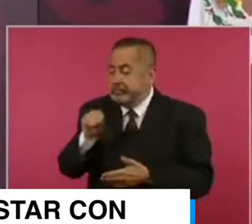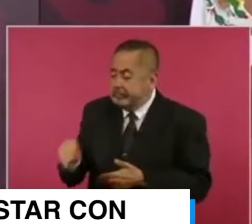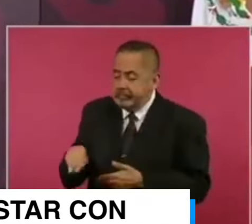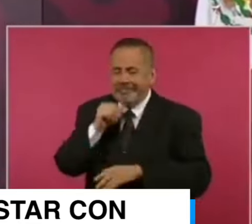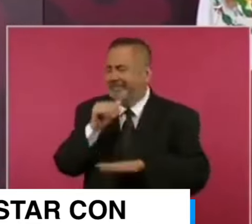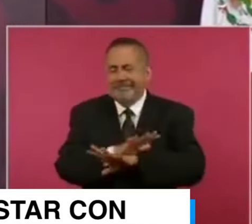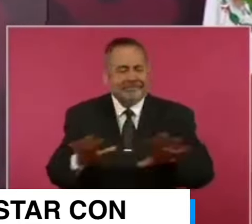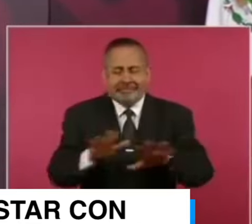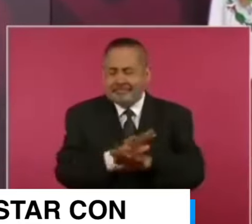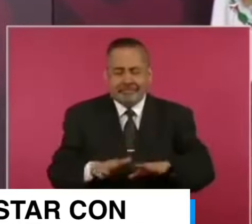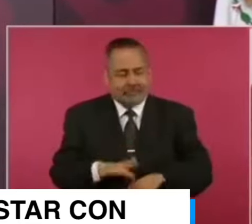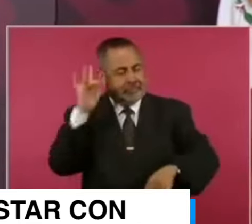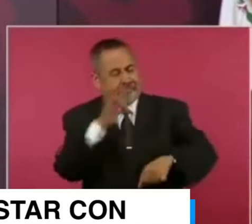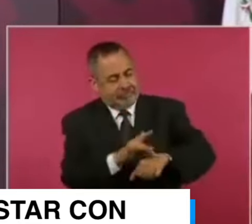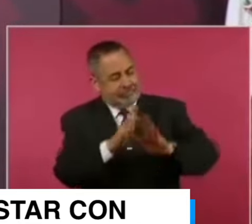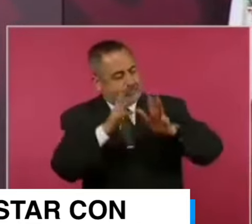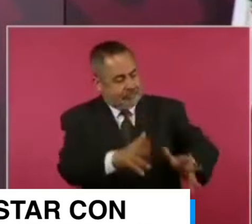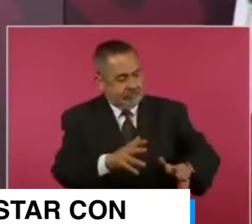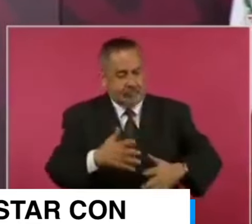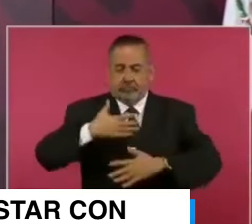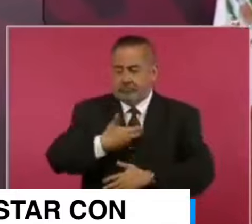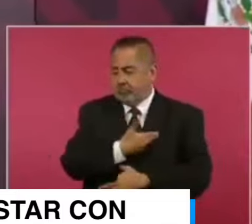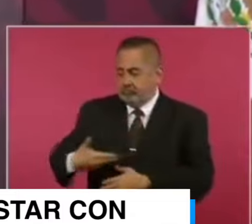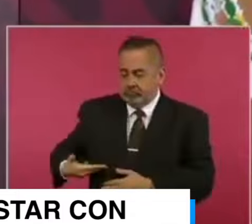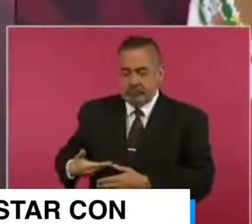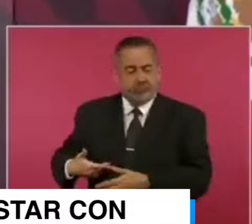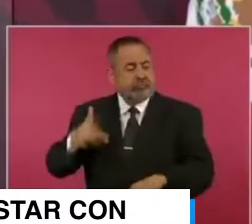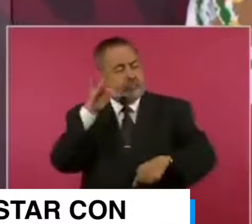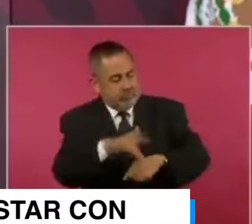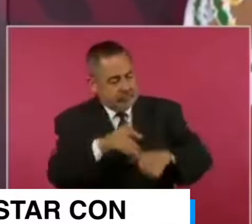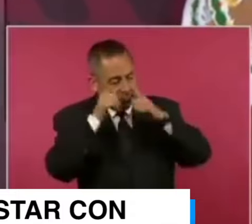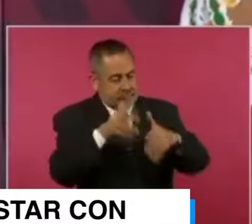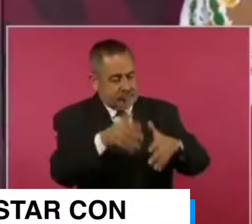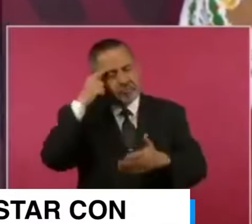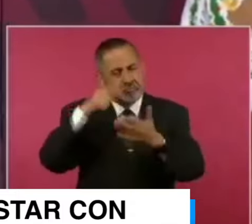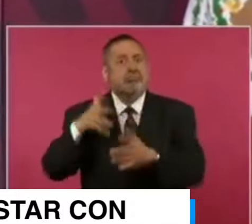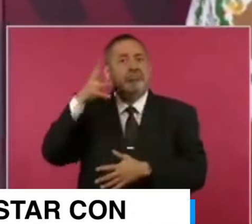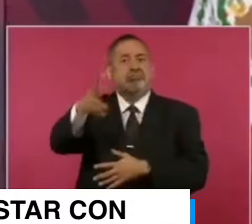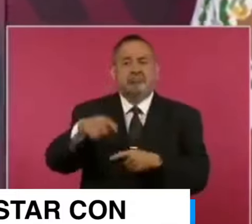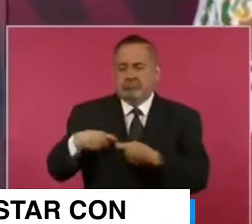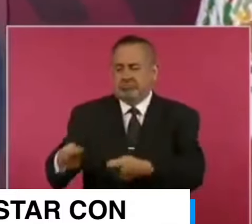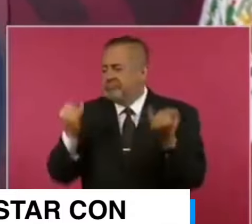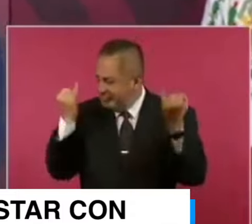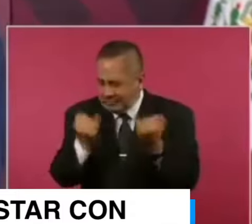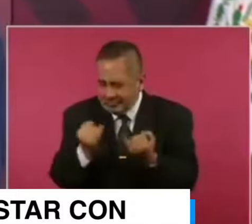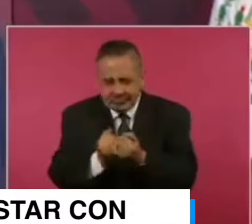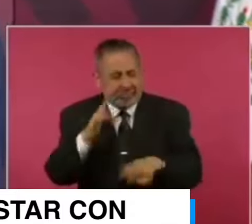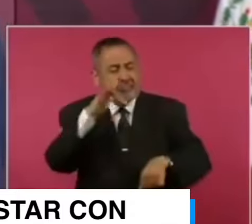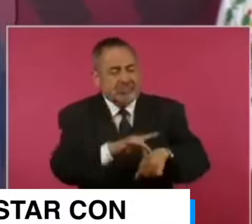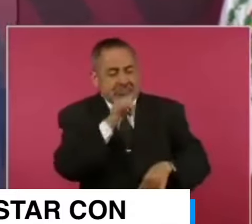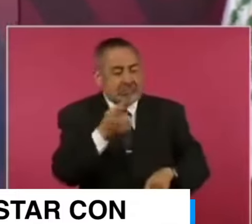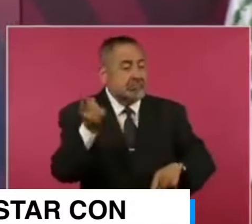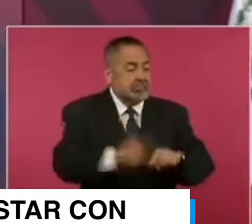lo buscaremos próximamente, porque hay otros temas ahí muy importantes que tienen que ver con la economía, lo que puede ocurrir a